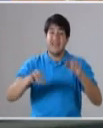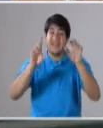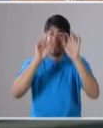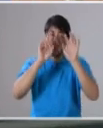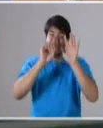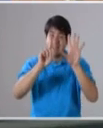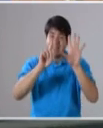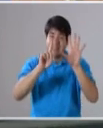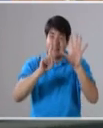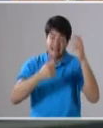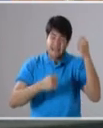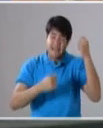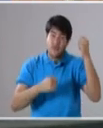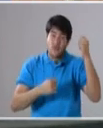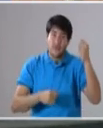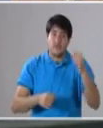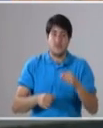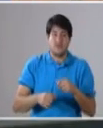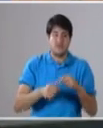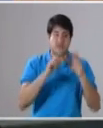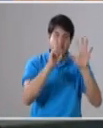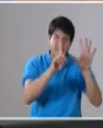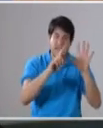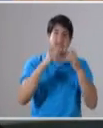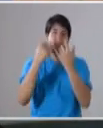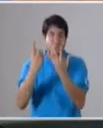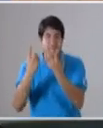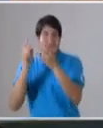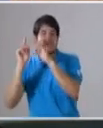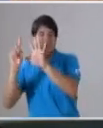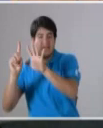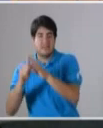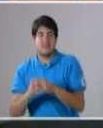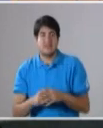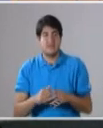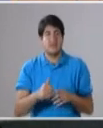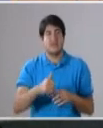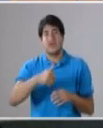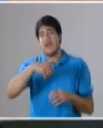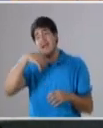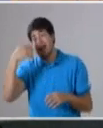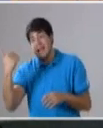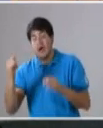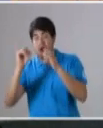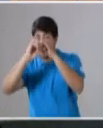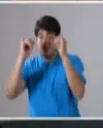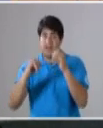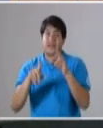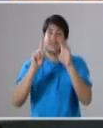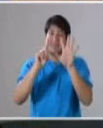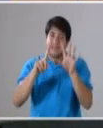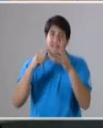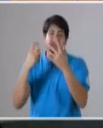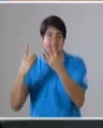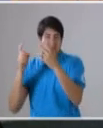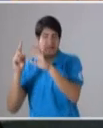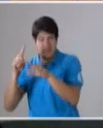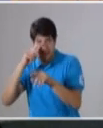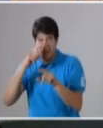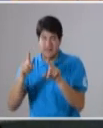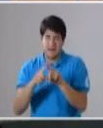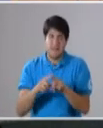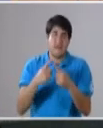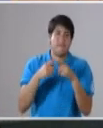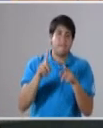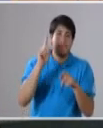3 seis. A la otra estatua va a ser 666, pero uno de los 6 que conformaban el